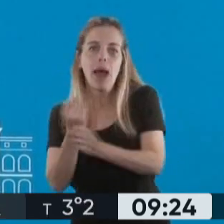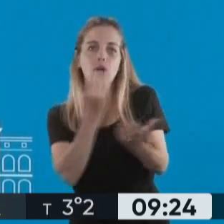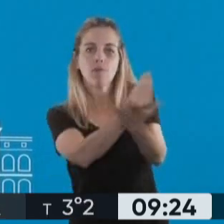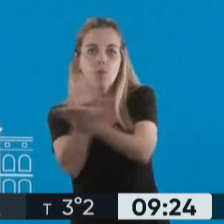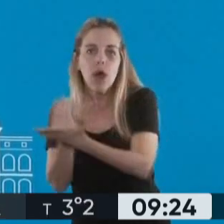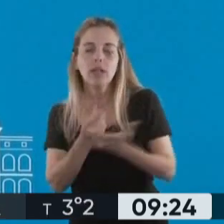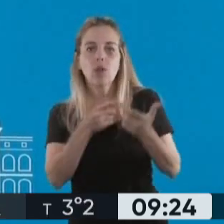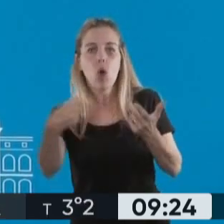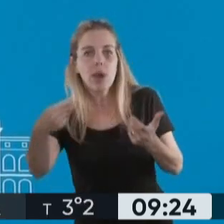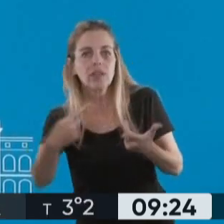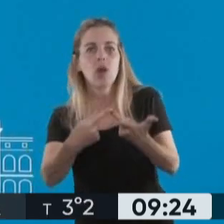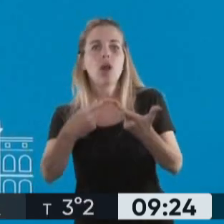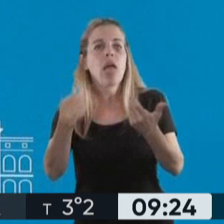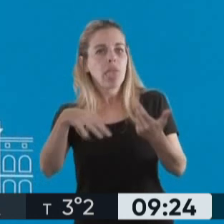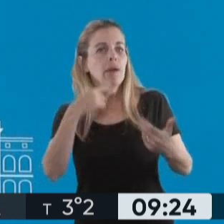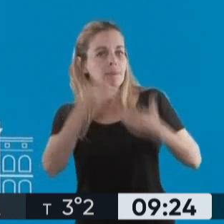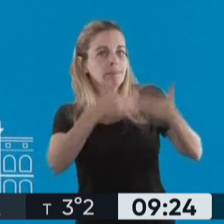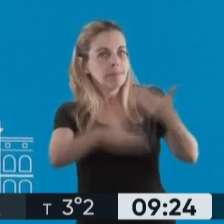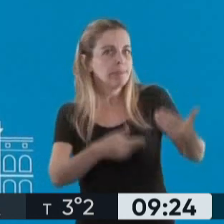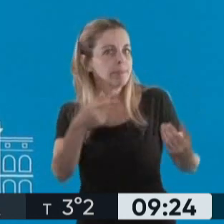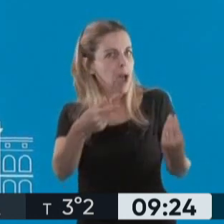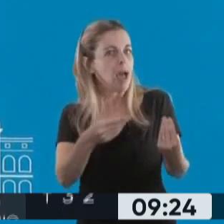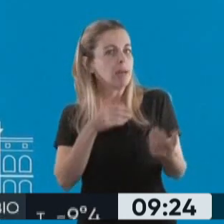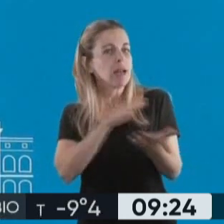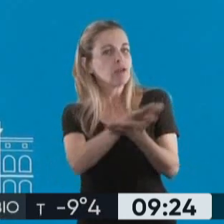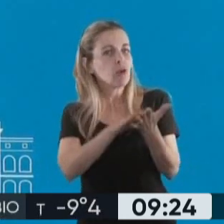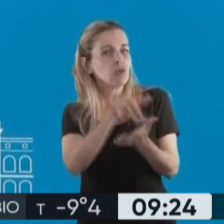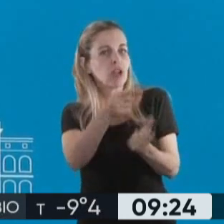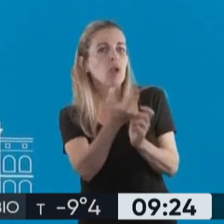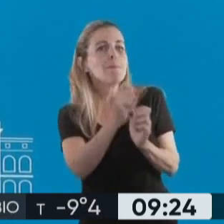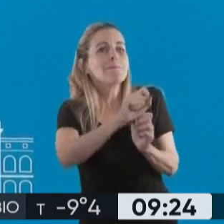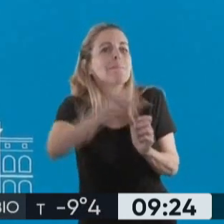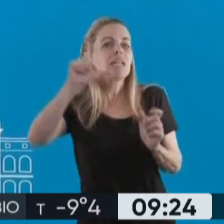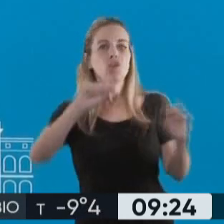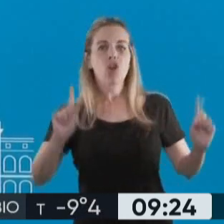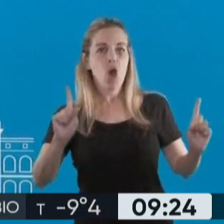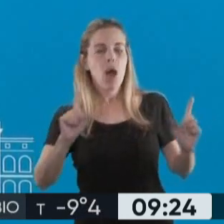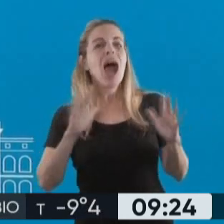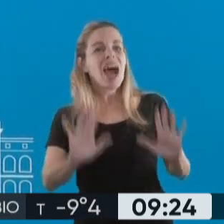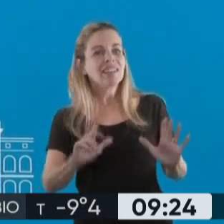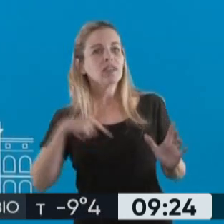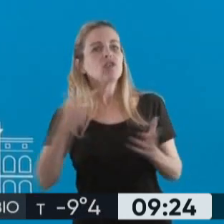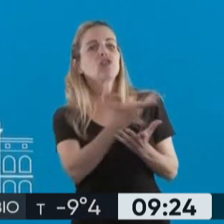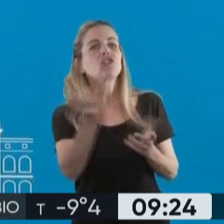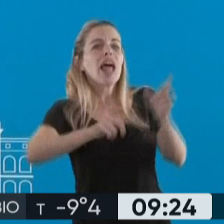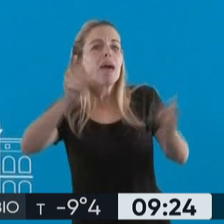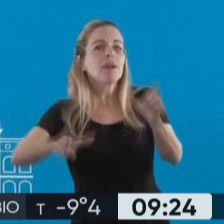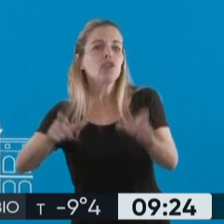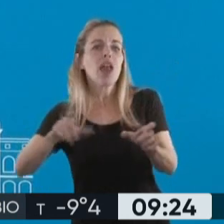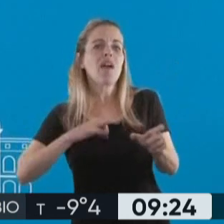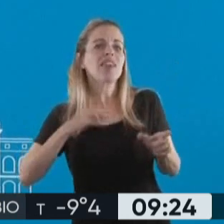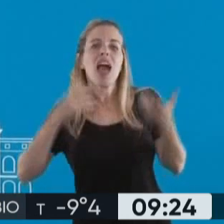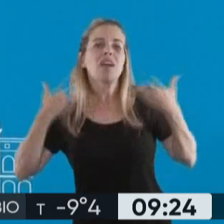jubilaciones, tenemos que llevar adelante esta batalla contra el aumento de los precios para poder tener una sociedad que pueda llevar su vida adelante con más